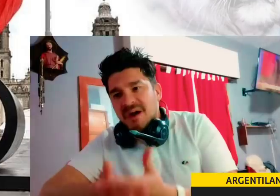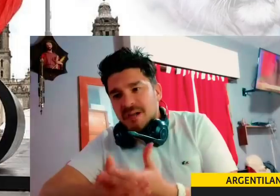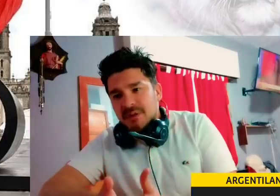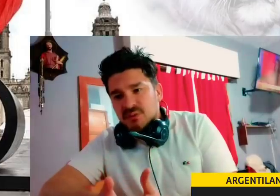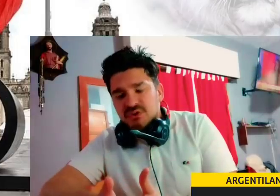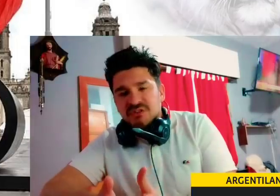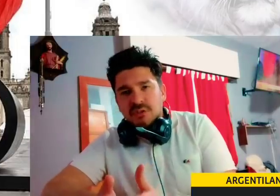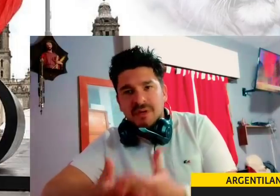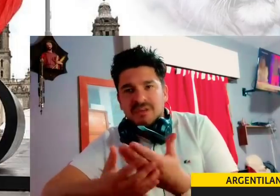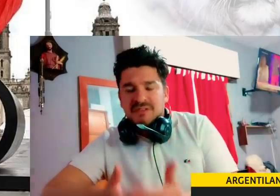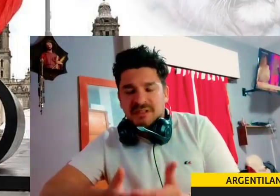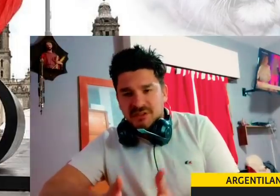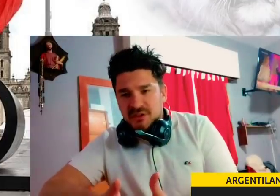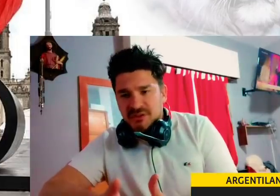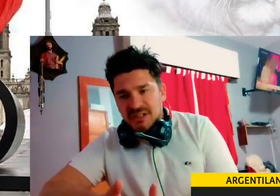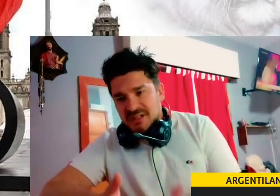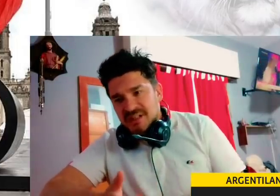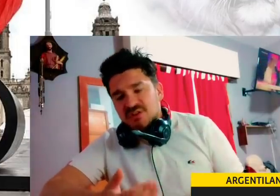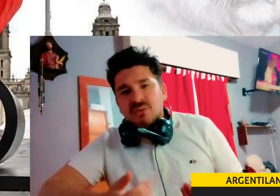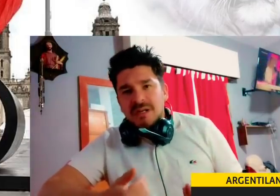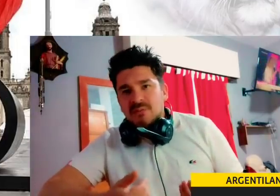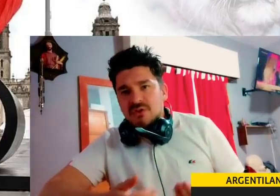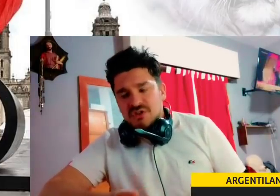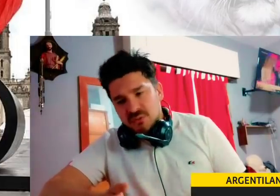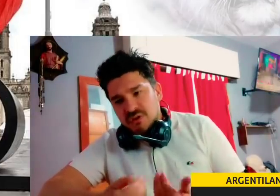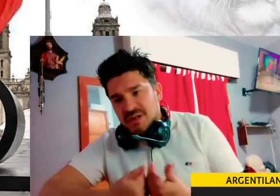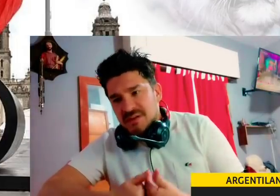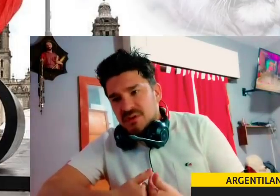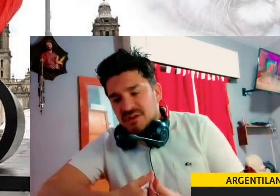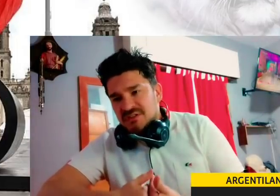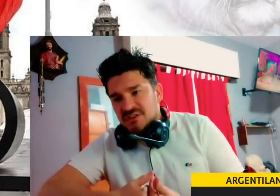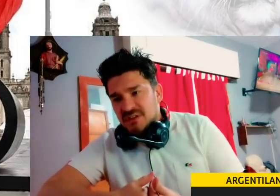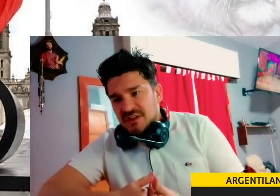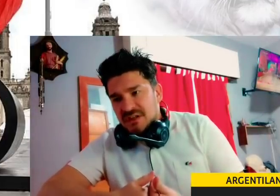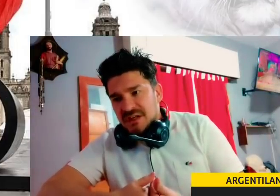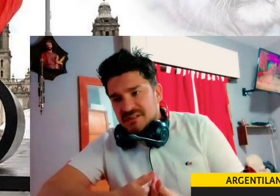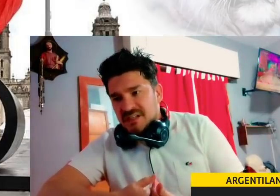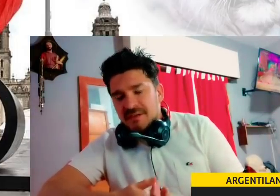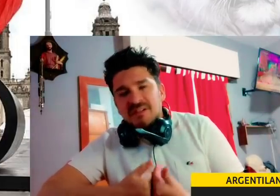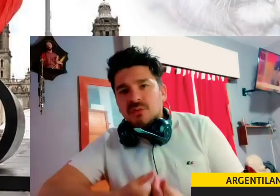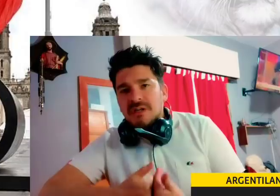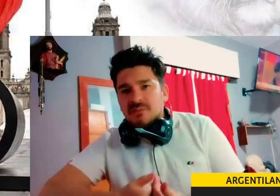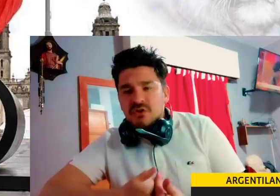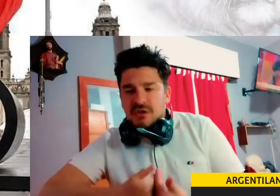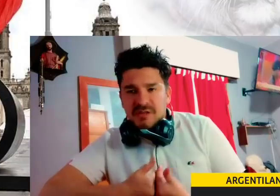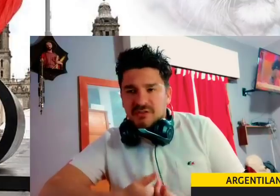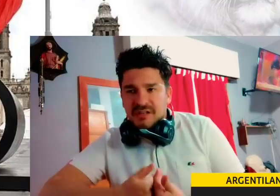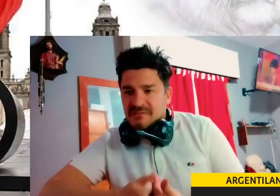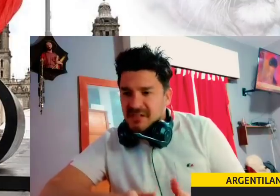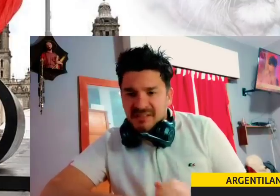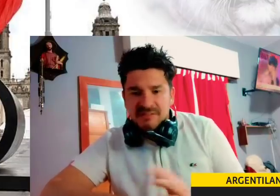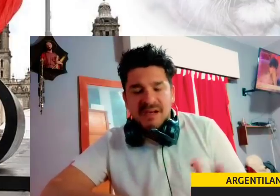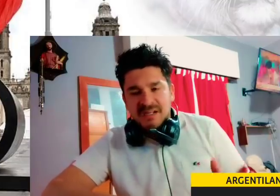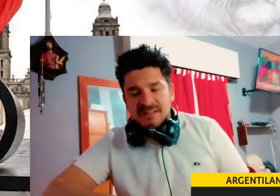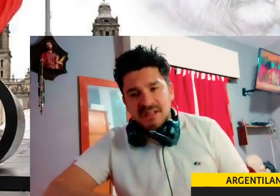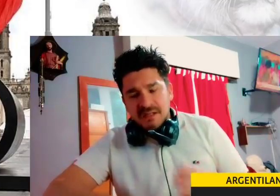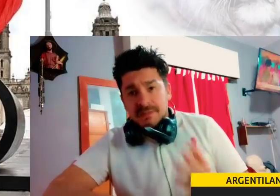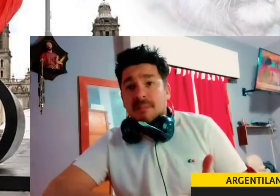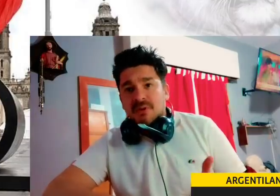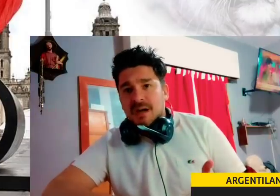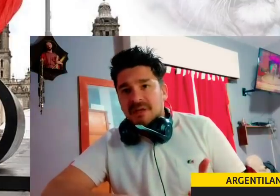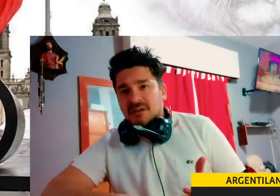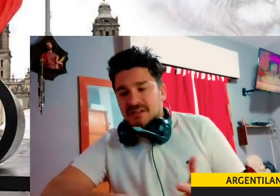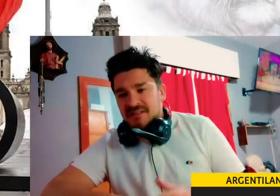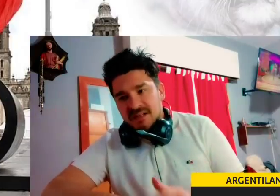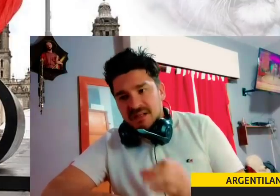poquito más respetuosos y cuidarnos entre todos. Y eso duele mucho. Uno que vivió eso, sinceramente, duele mucho ver eso. Esas imágenes